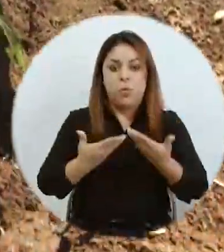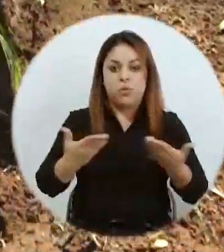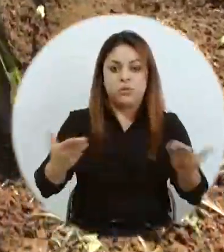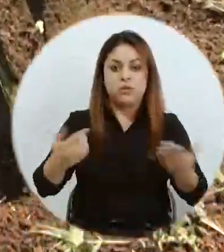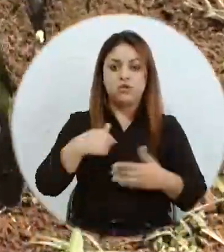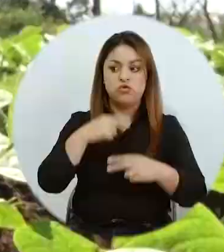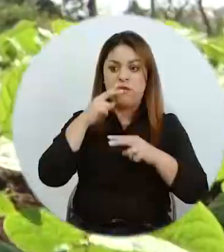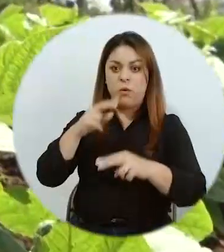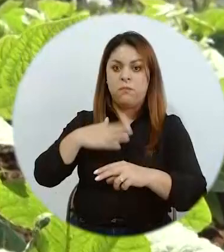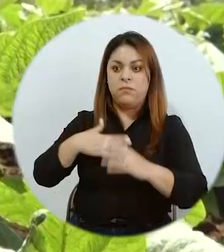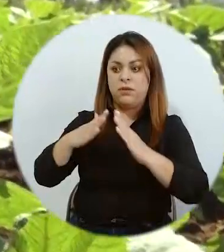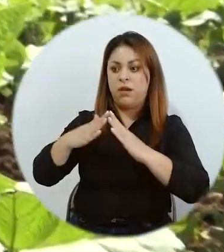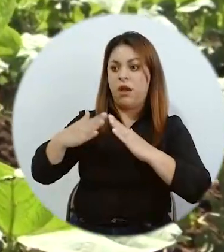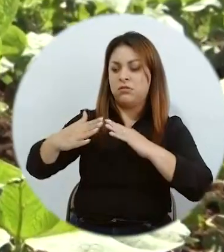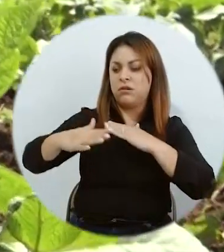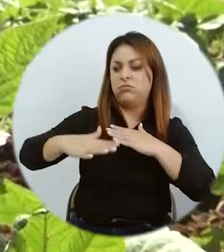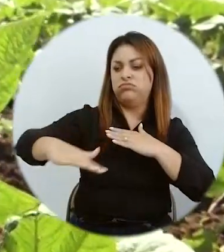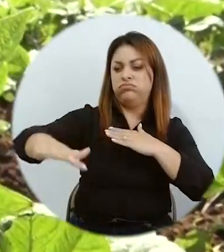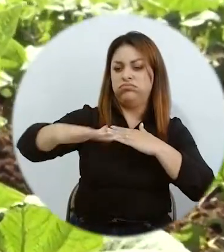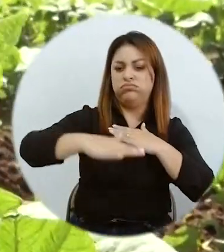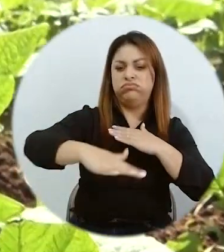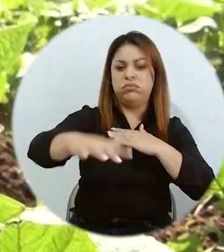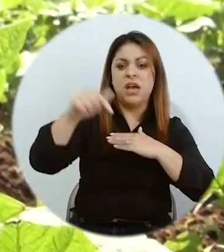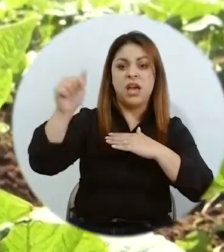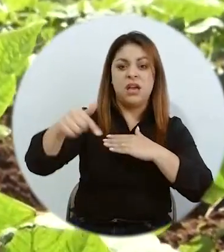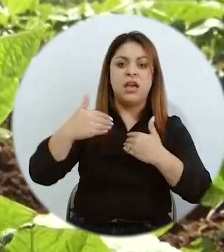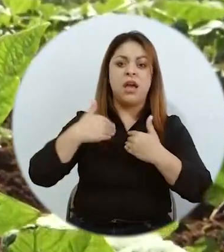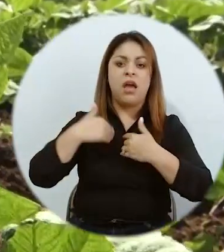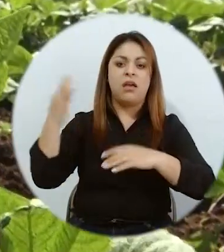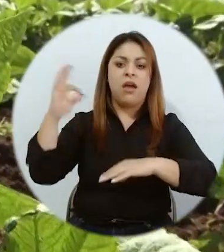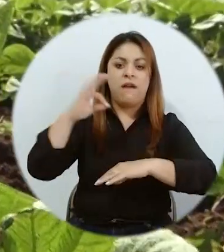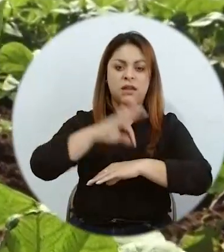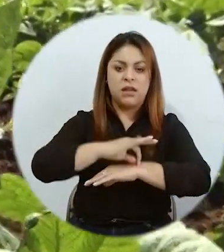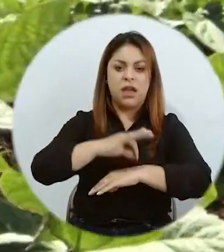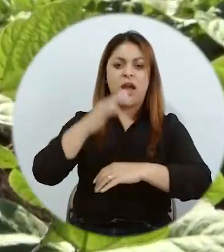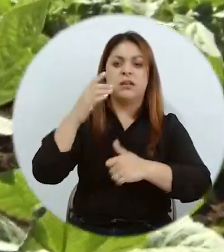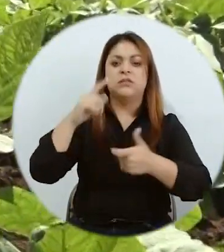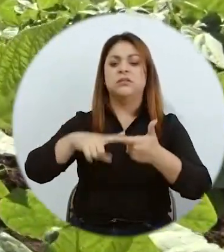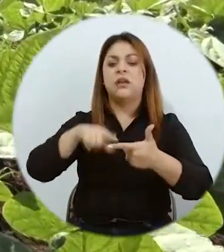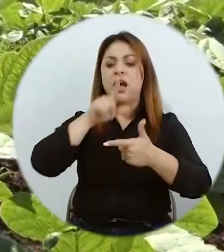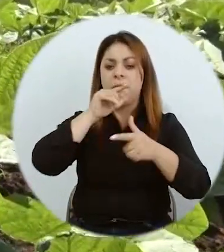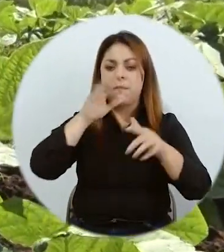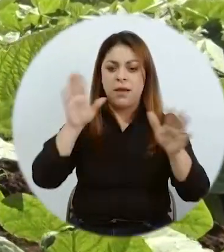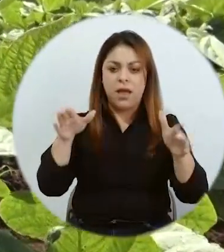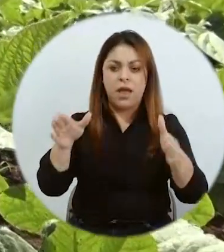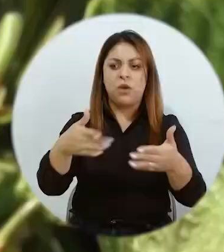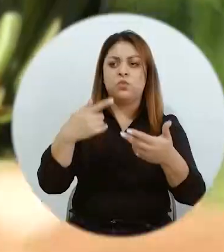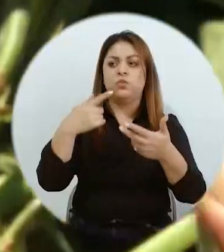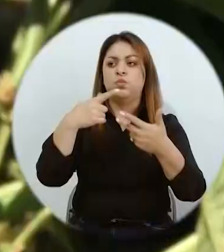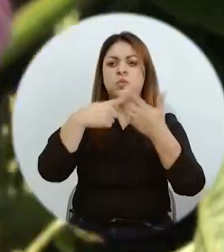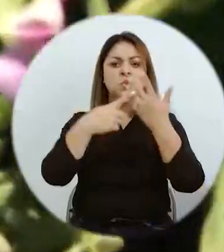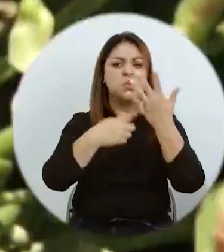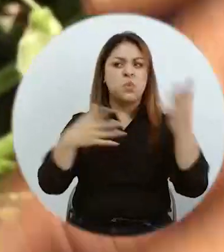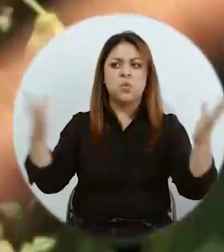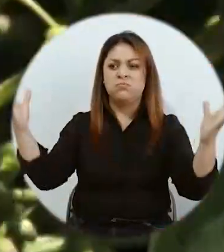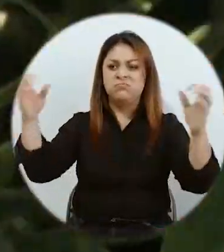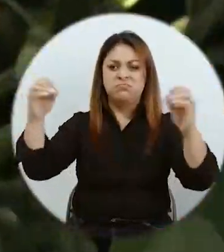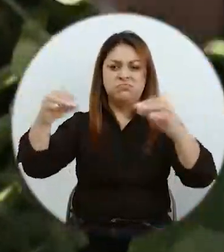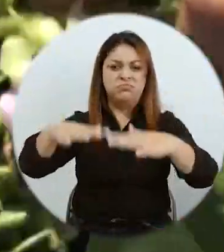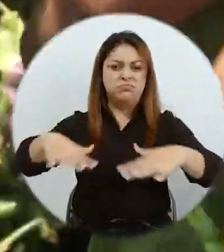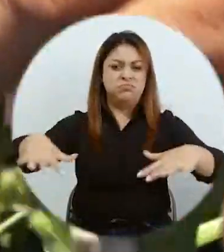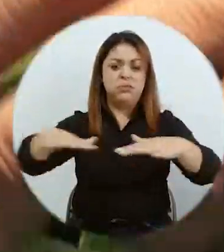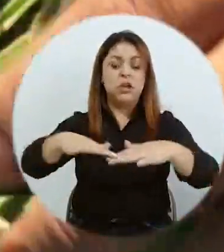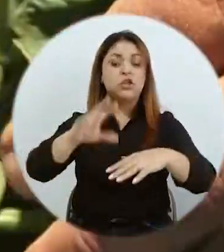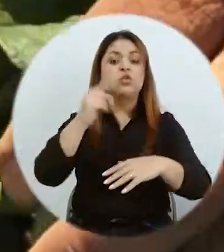Y yo lo veo acá en la parcela y hay abejas, hay pájaros, hay ese montón. O sea, la